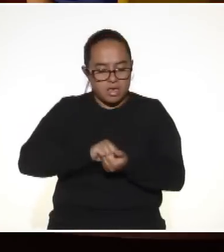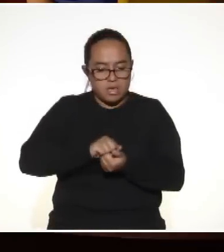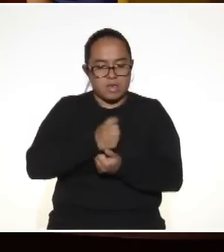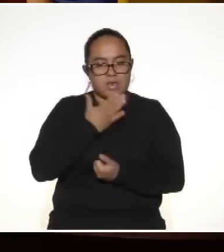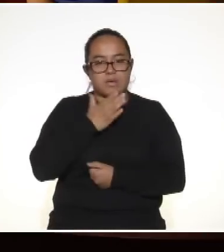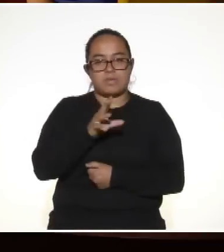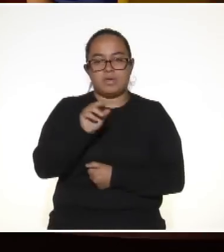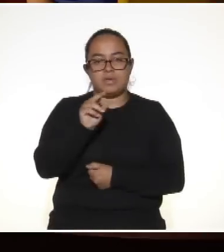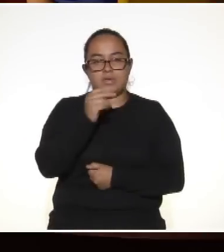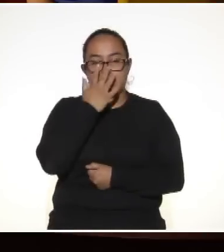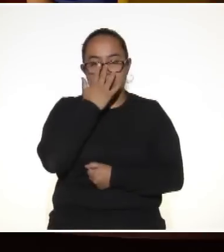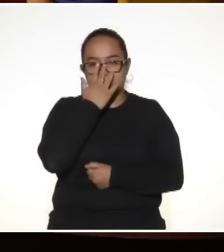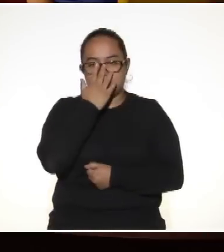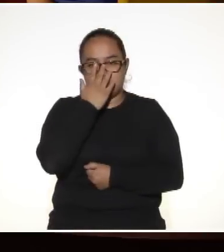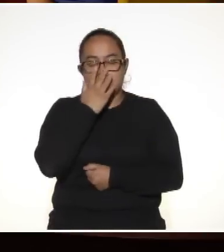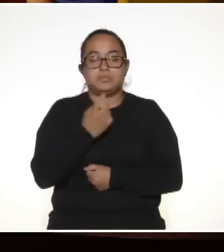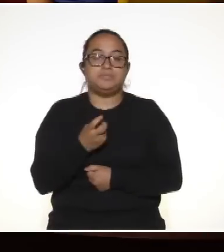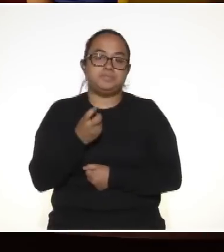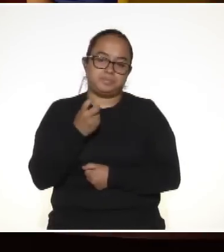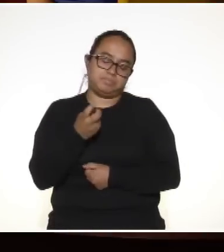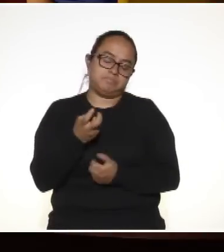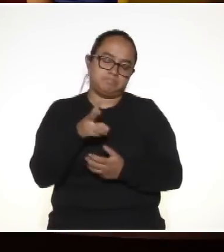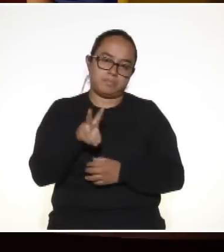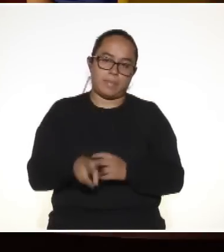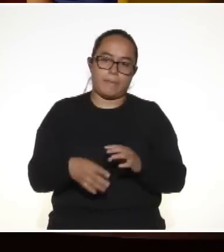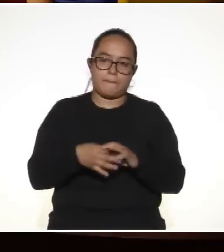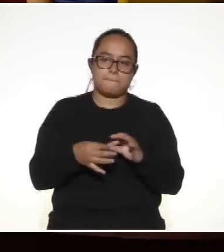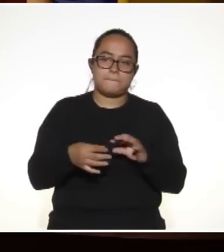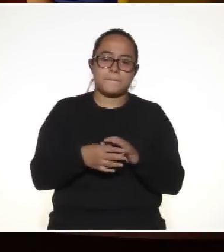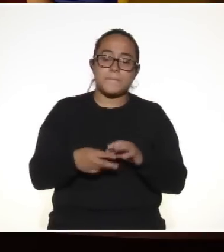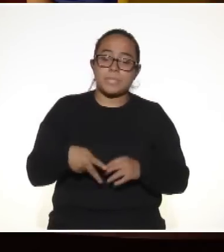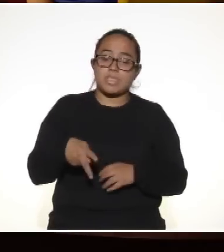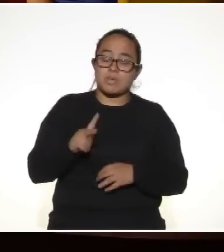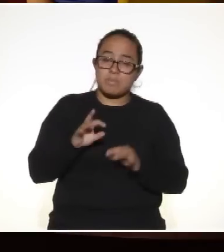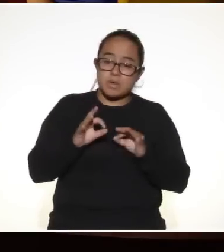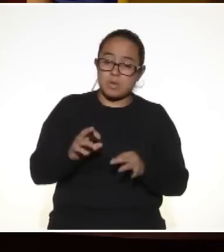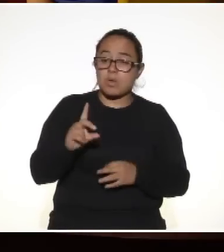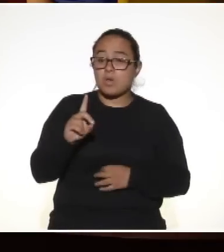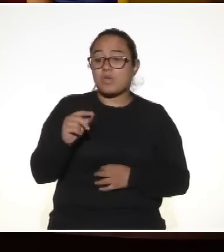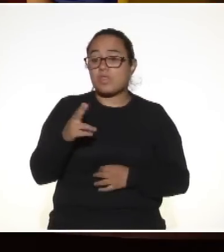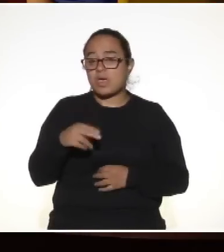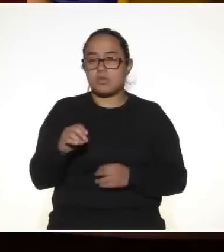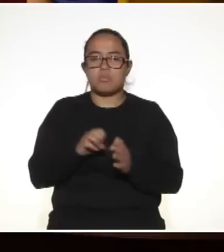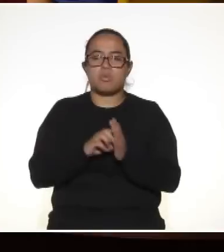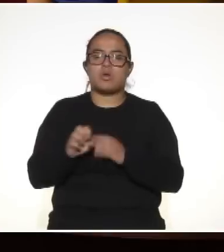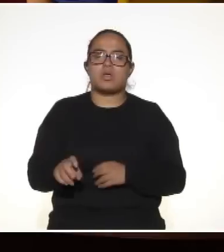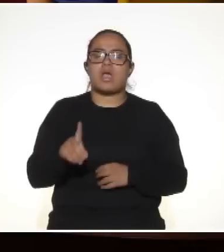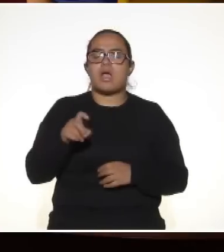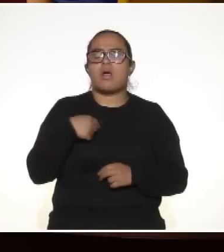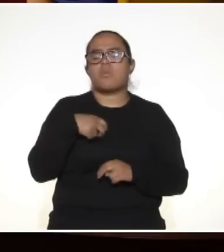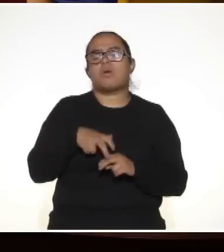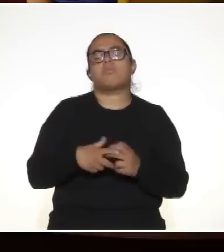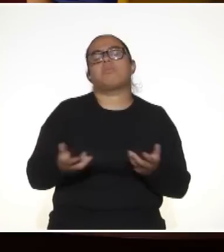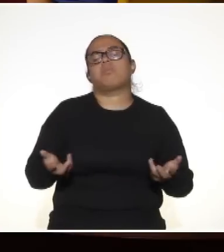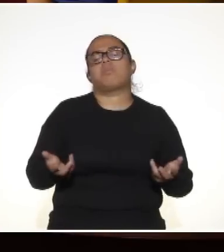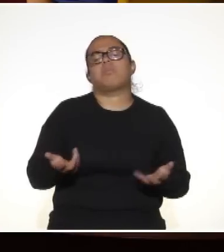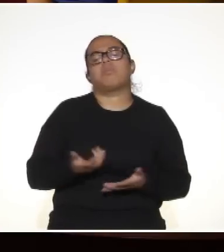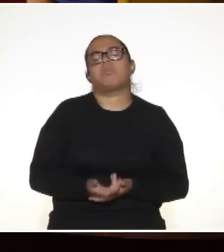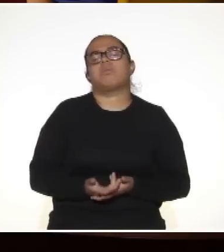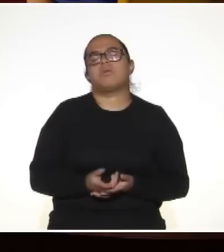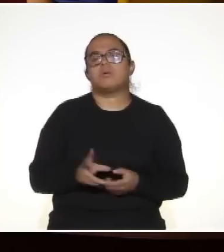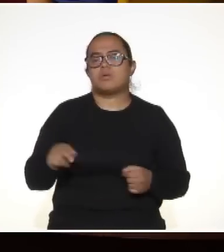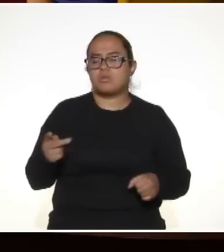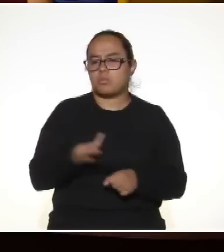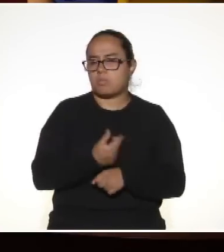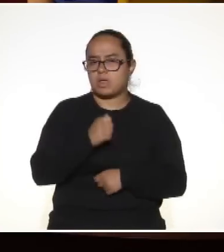agua. Entonces, esa sería la parte real. Fuera de eso, no, si estás descansando en el agua sin hacer actividad